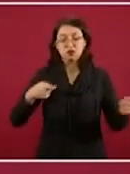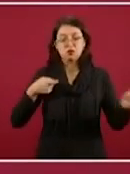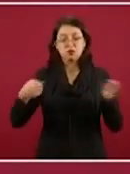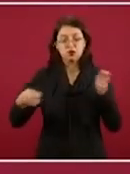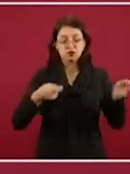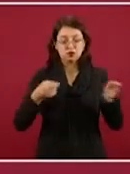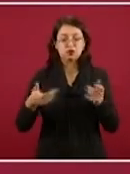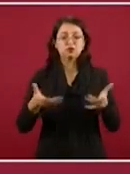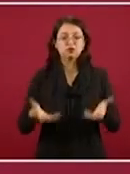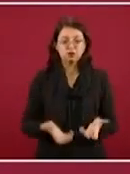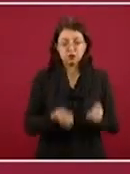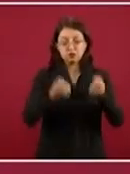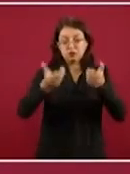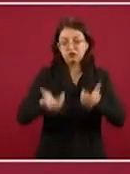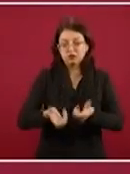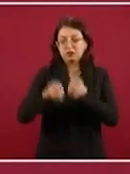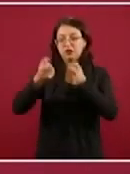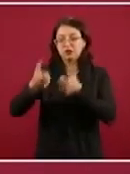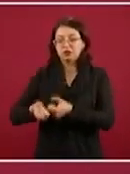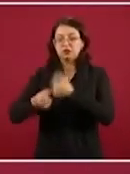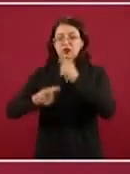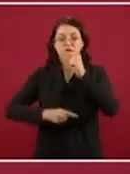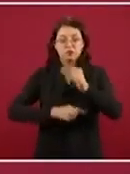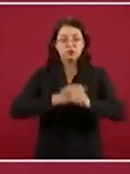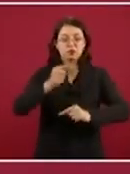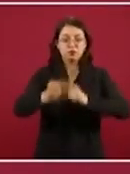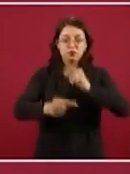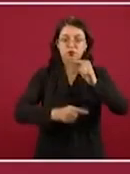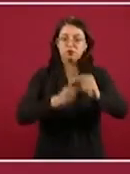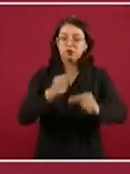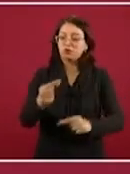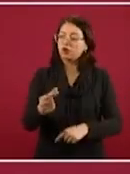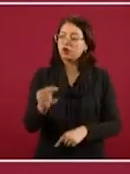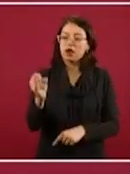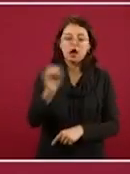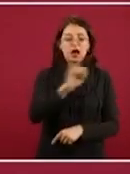vaya recuperando lo perdido. Nunca más